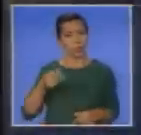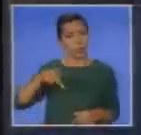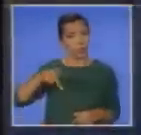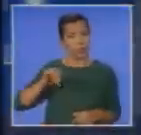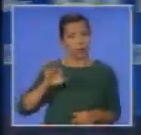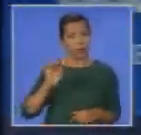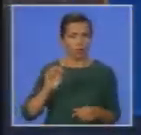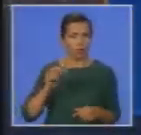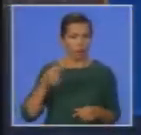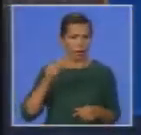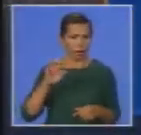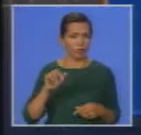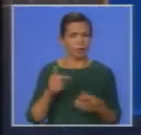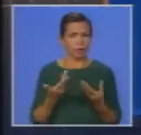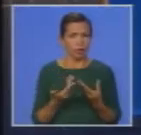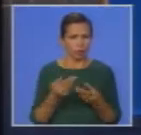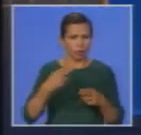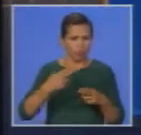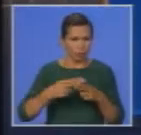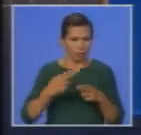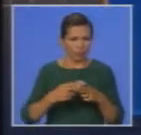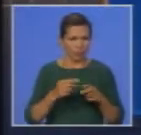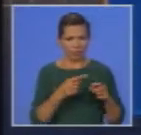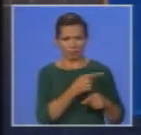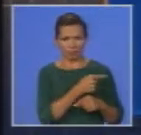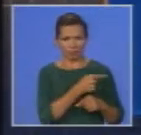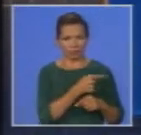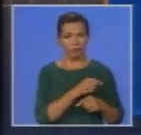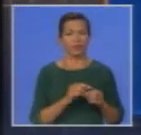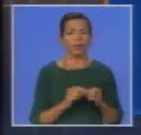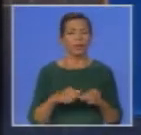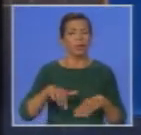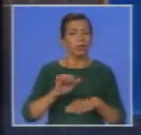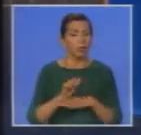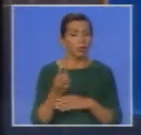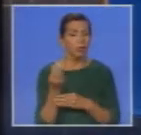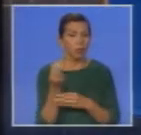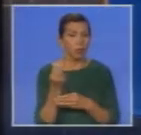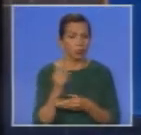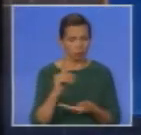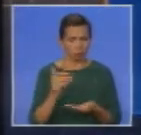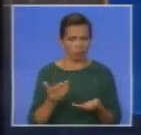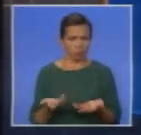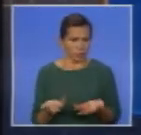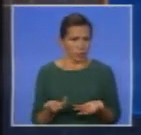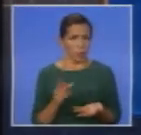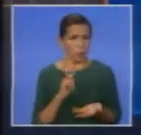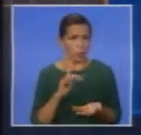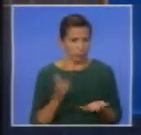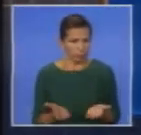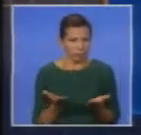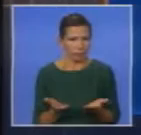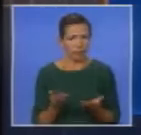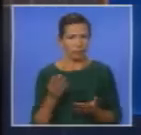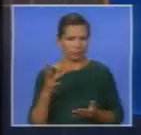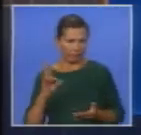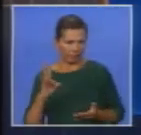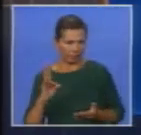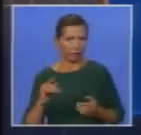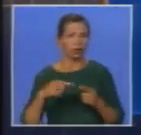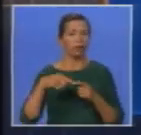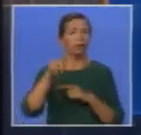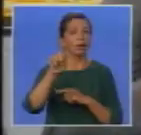exportaba carbonato de calcio, que en el mercado ecuatoriano tiene un precio de 17 centavos de dólar por kilo, pero era vendido